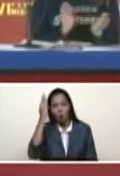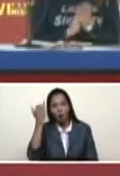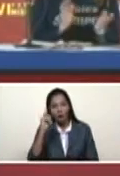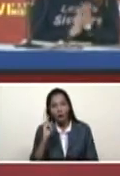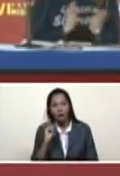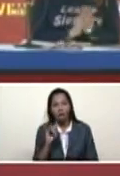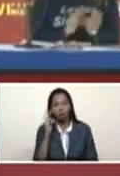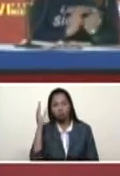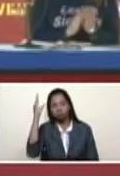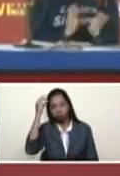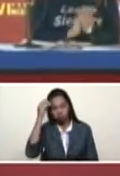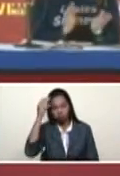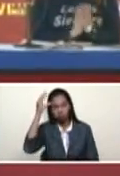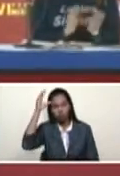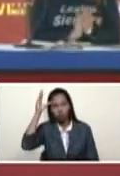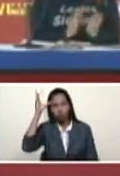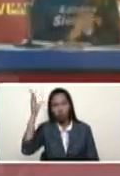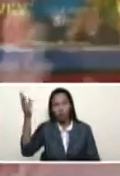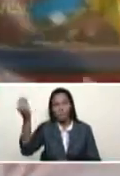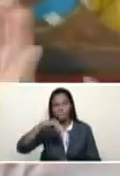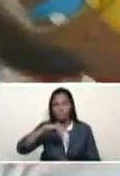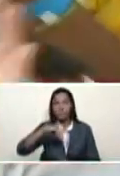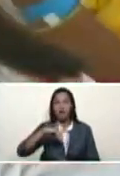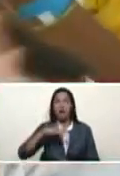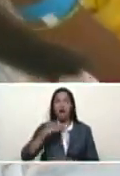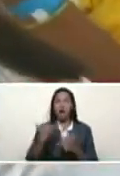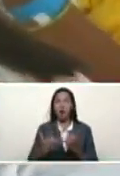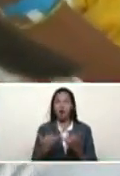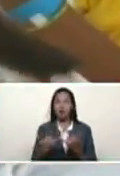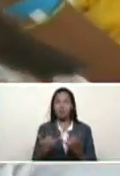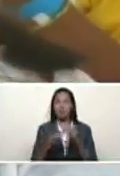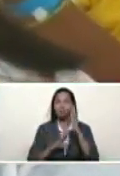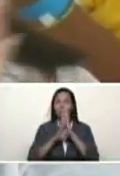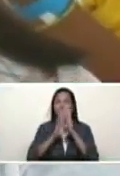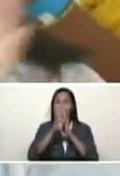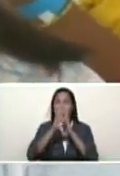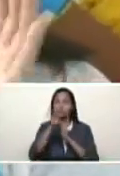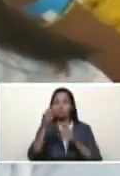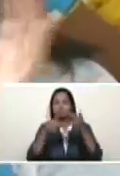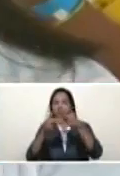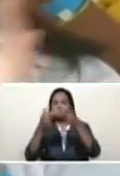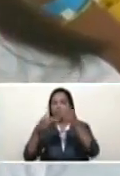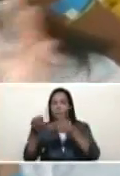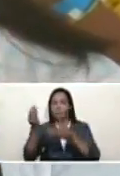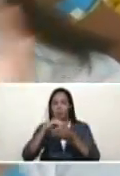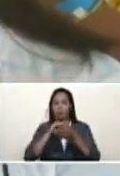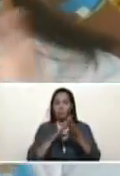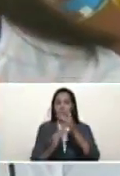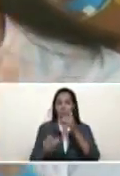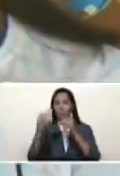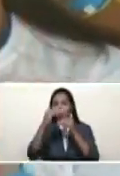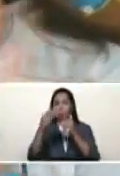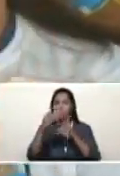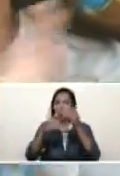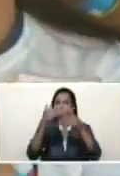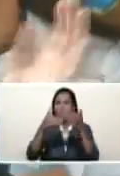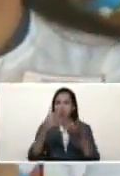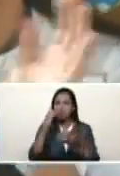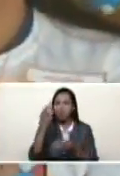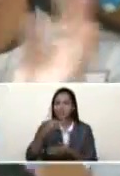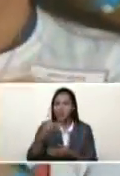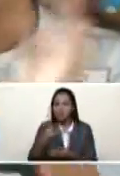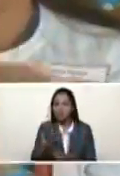con conocimiento, en pleno proceso de crecimiento, de formación, de superación. Esa es la verdad